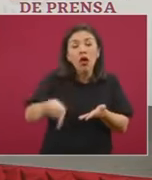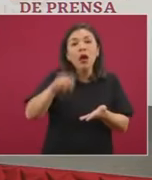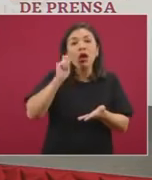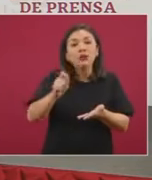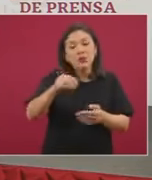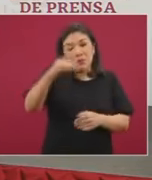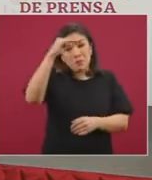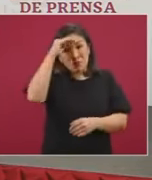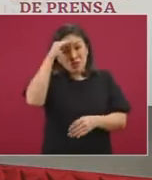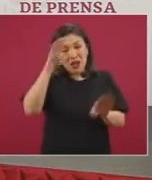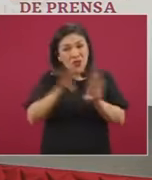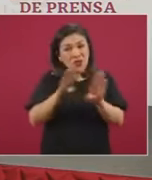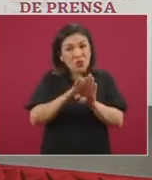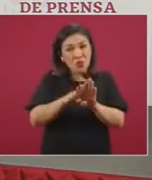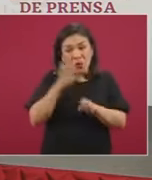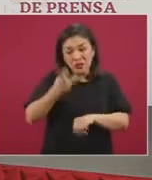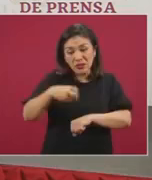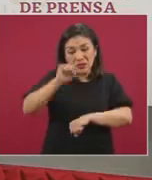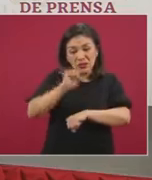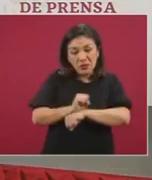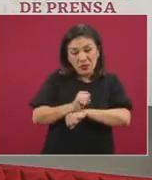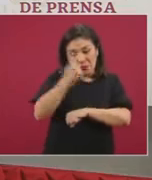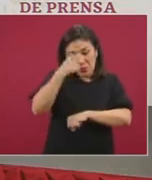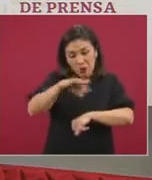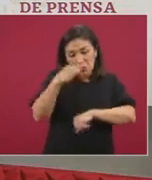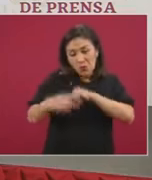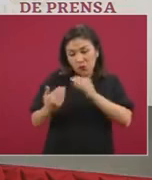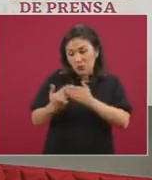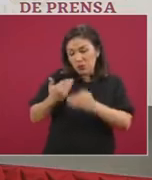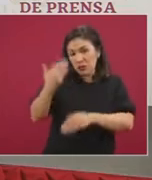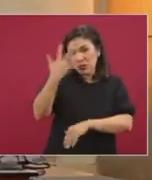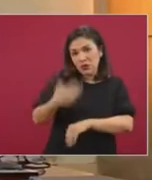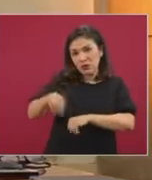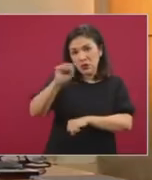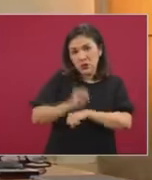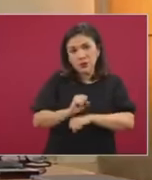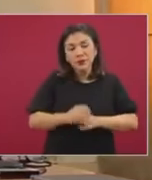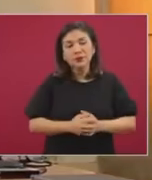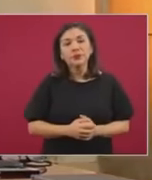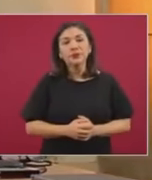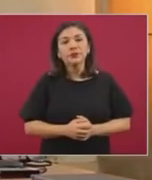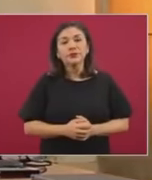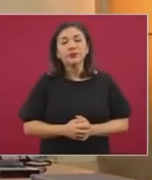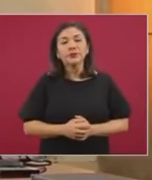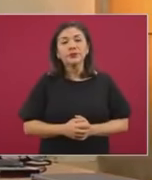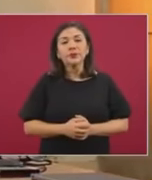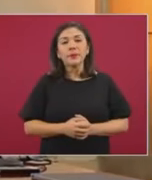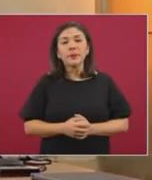lo esperado de acuerdo a esa semana de los últimos 5 años. La siguiente, por favor.